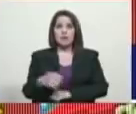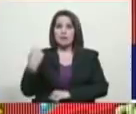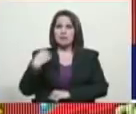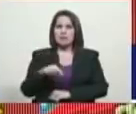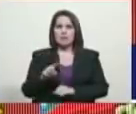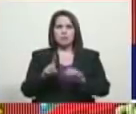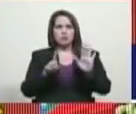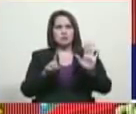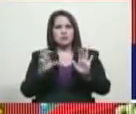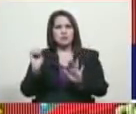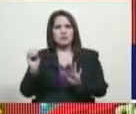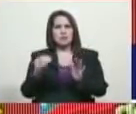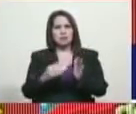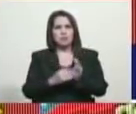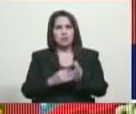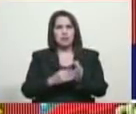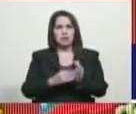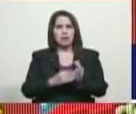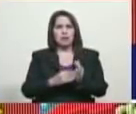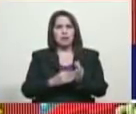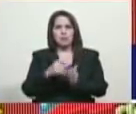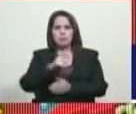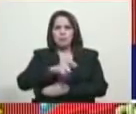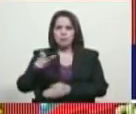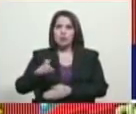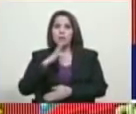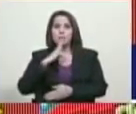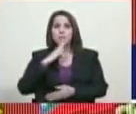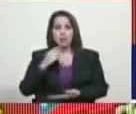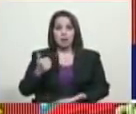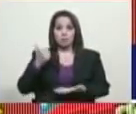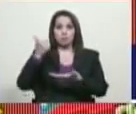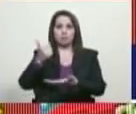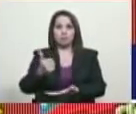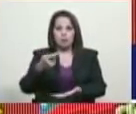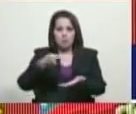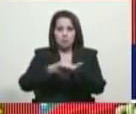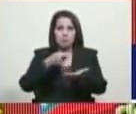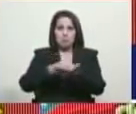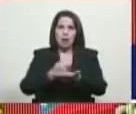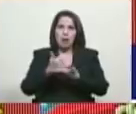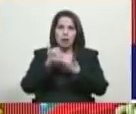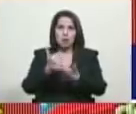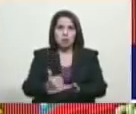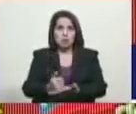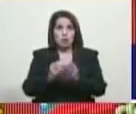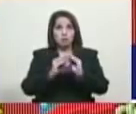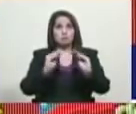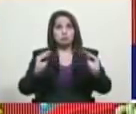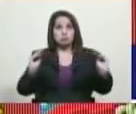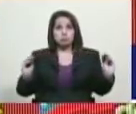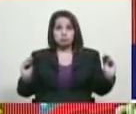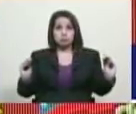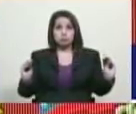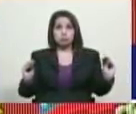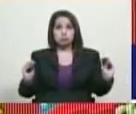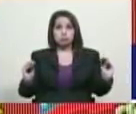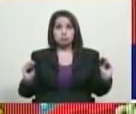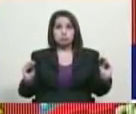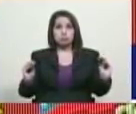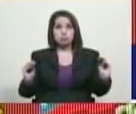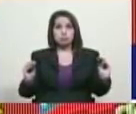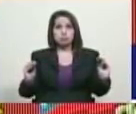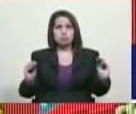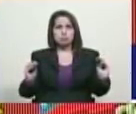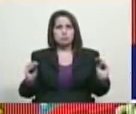60.000 becarios que están estudiando. Yo quiero anunciar que vamos a multiplicar